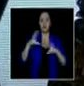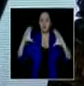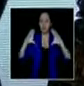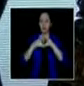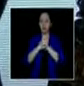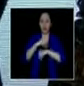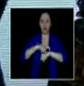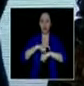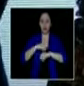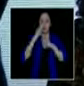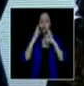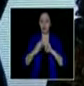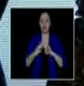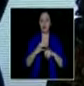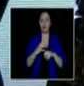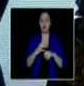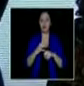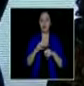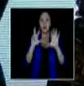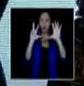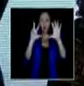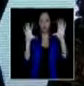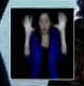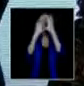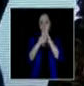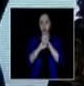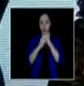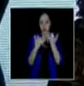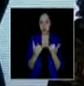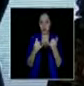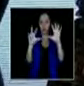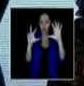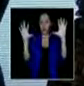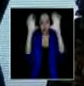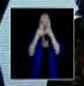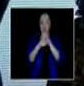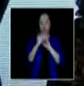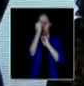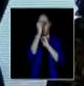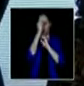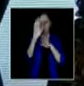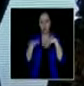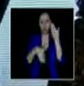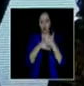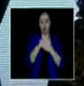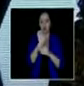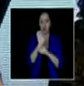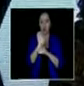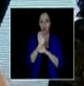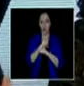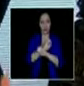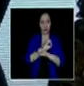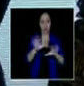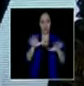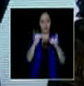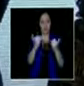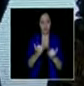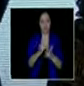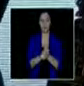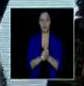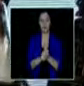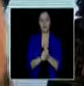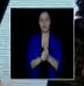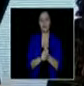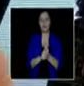total a partir de las 20 horas de este día, entregaremos a todo el país. También es importante